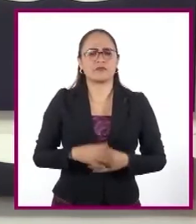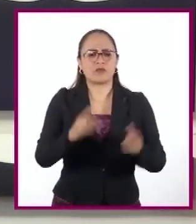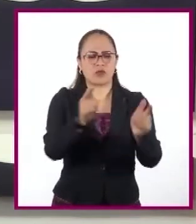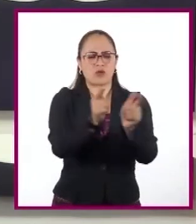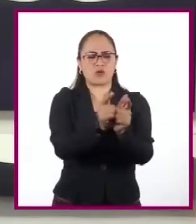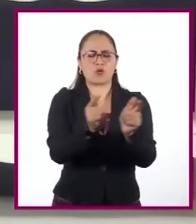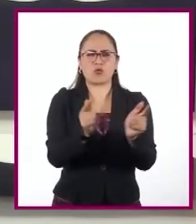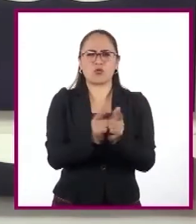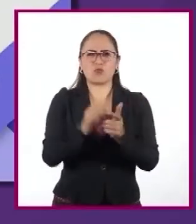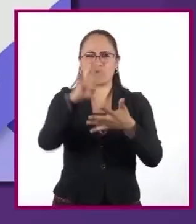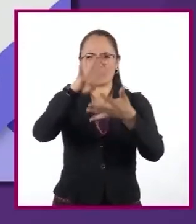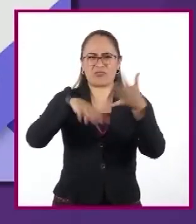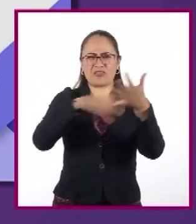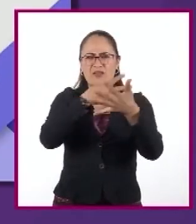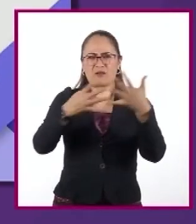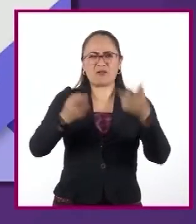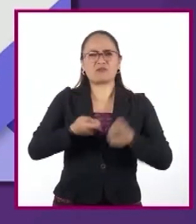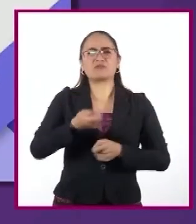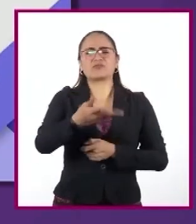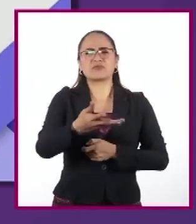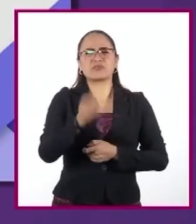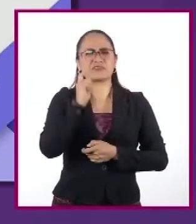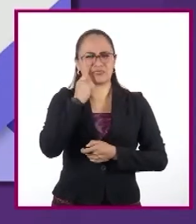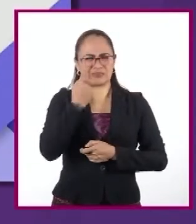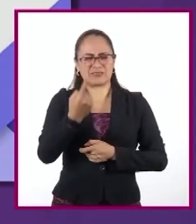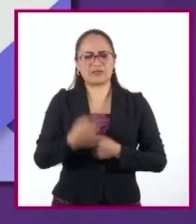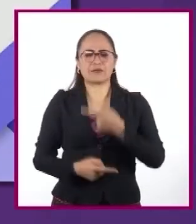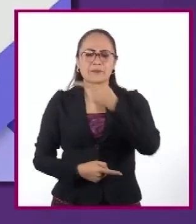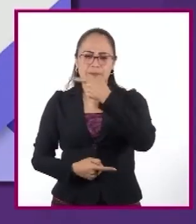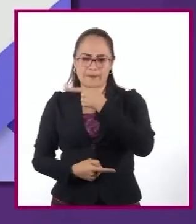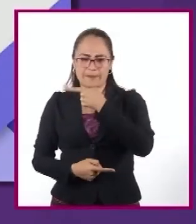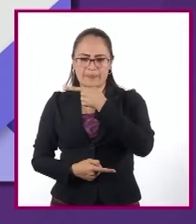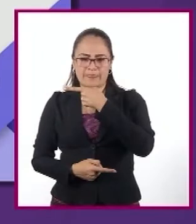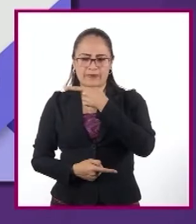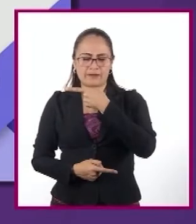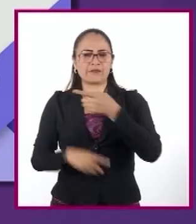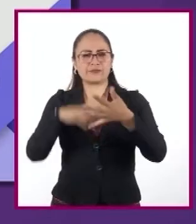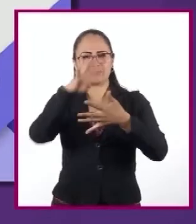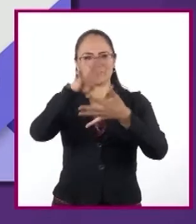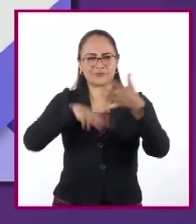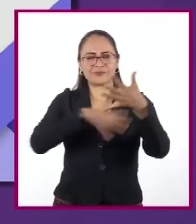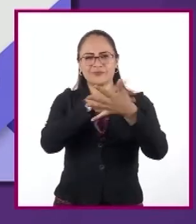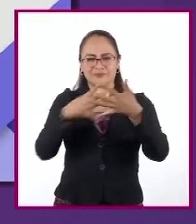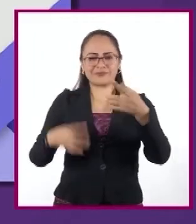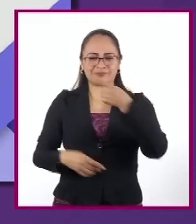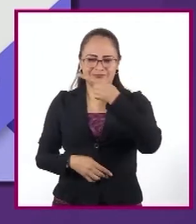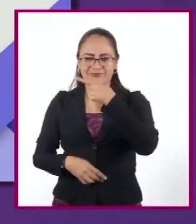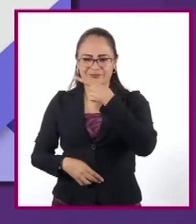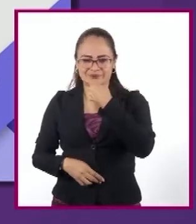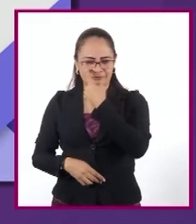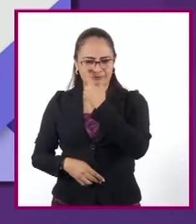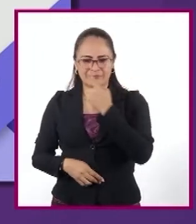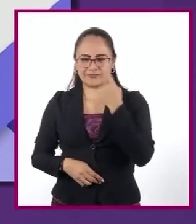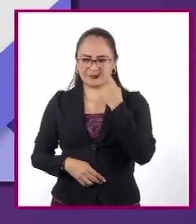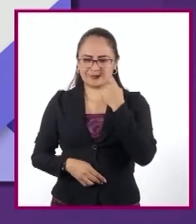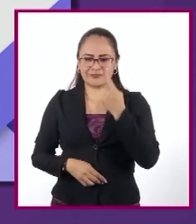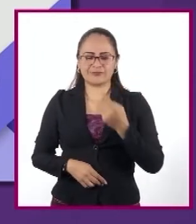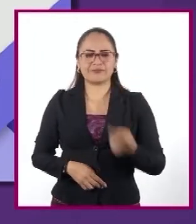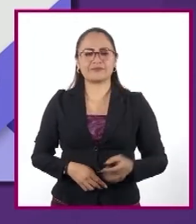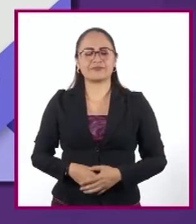tabla periódica? Observemos nuevamente el bosquejo de tabla periódica que se muestra en pantalla. Los